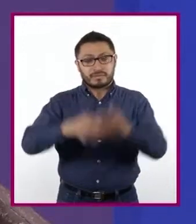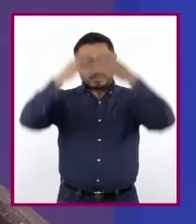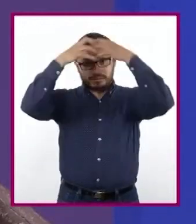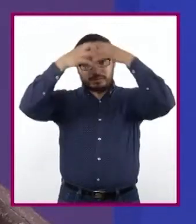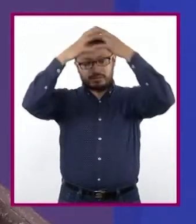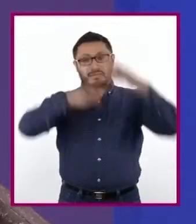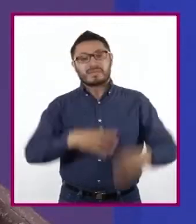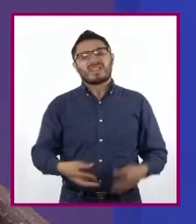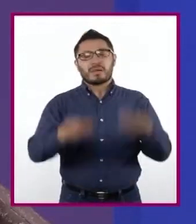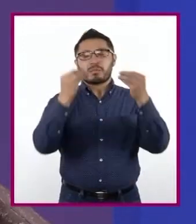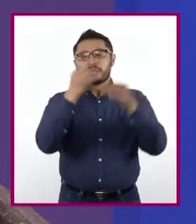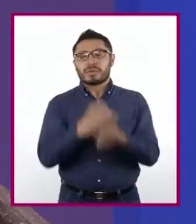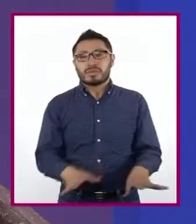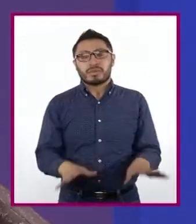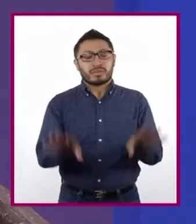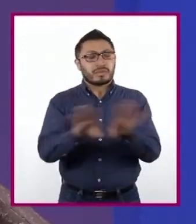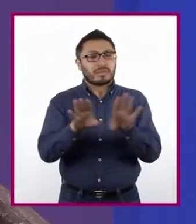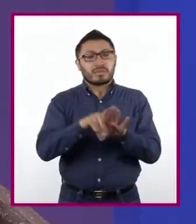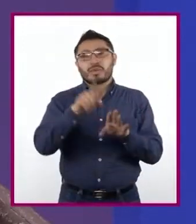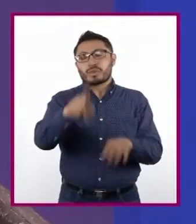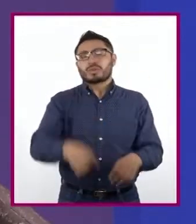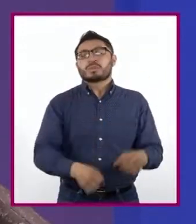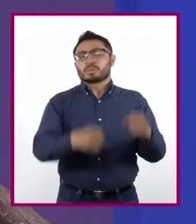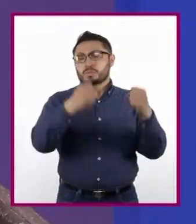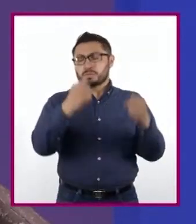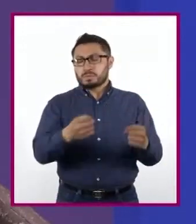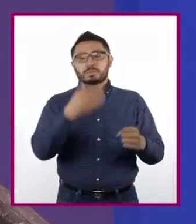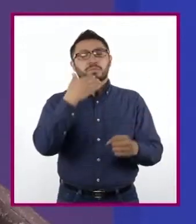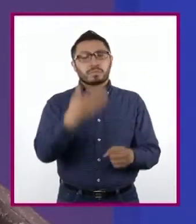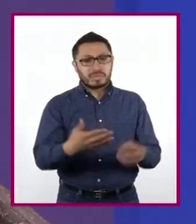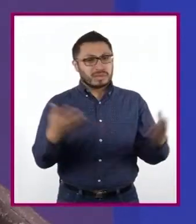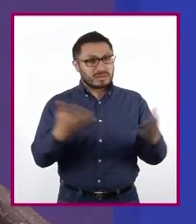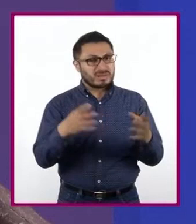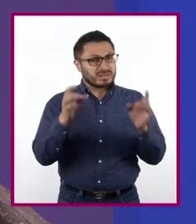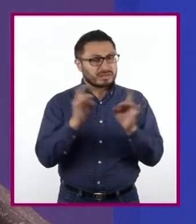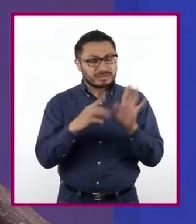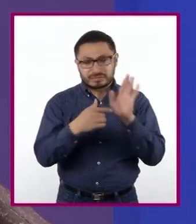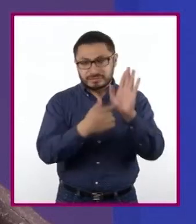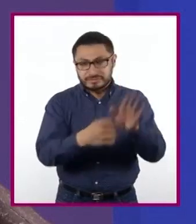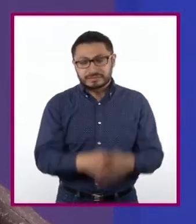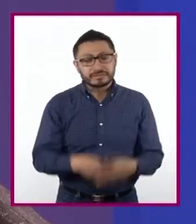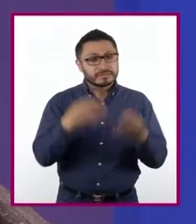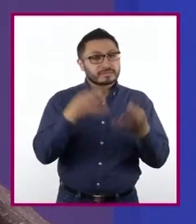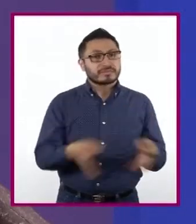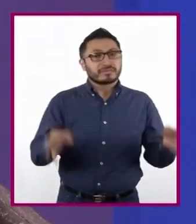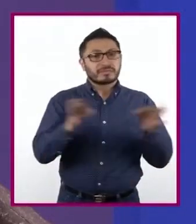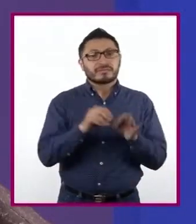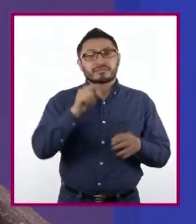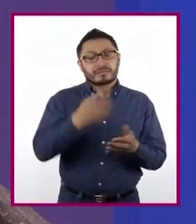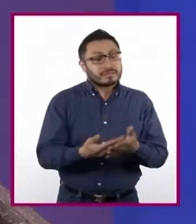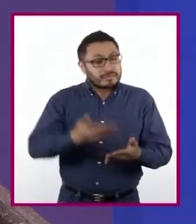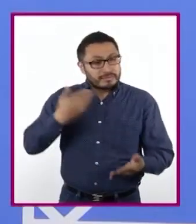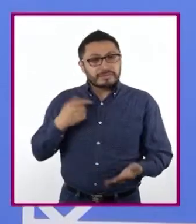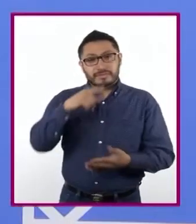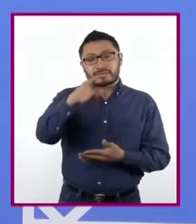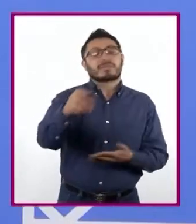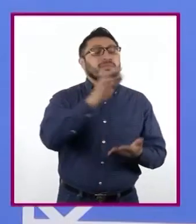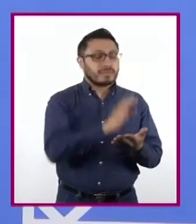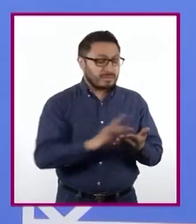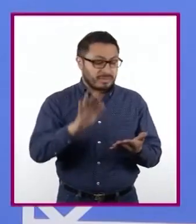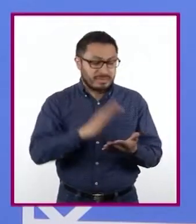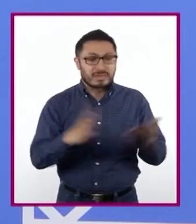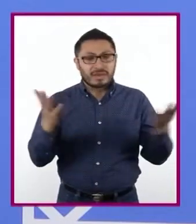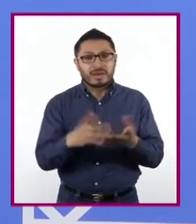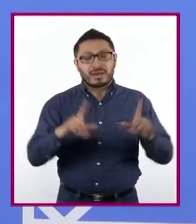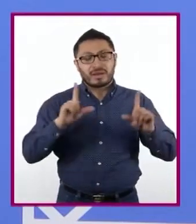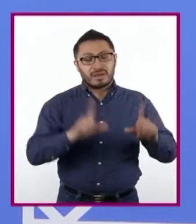suficientes elementos para hacer frente a la situación. Por lo que es fundamental que lean con anticipación, realicen fichas